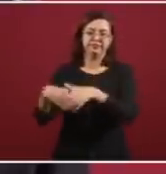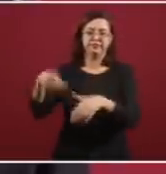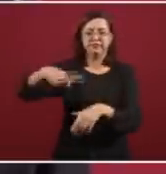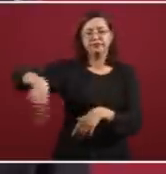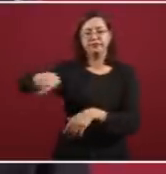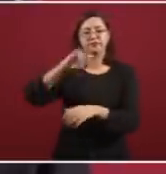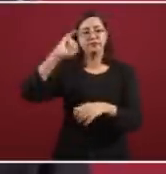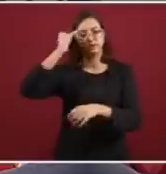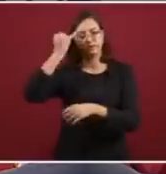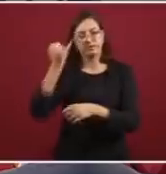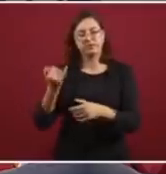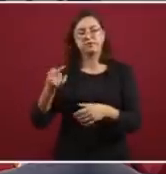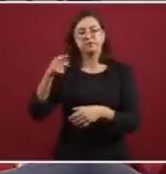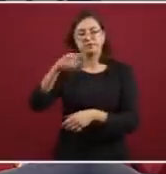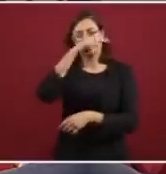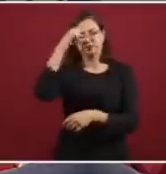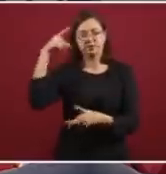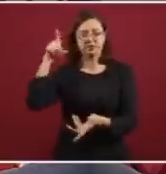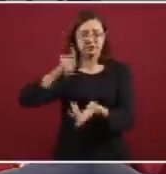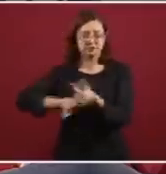huicholes de Nayarit.